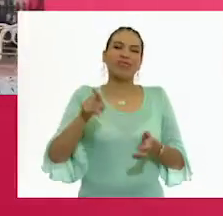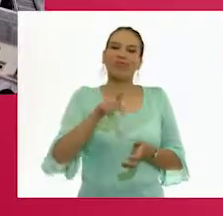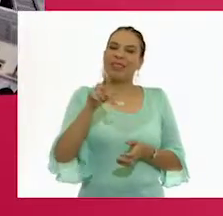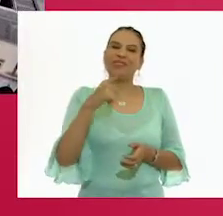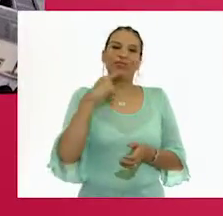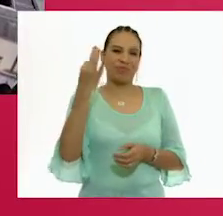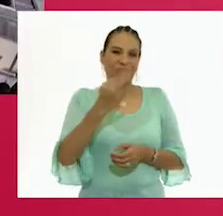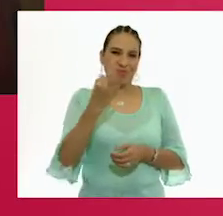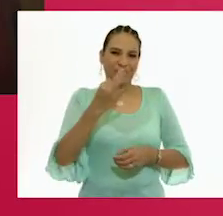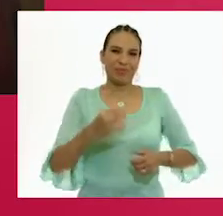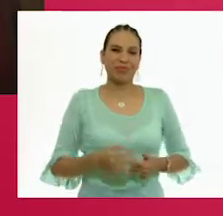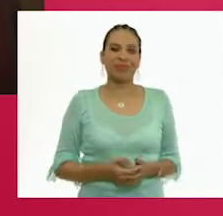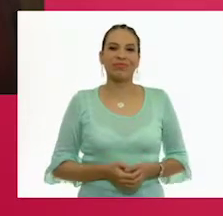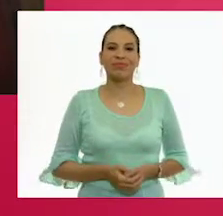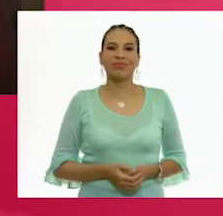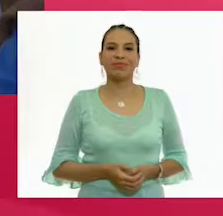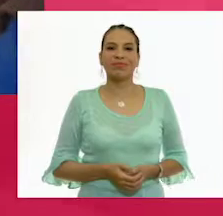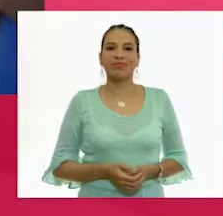sabor.